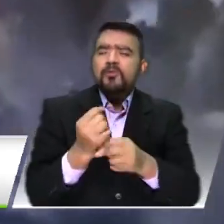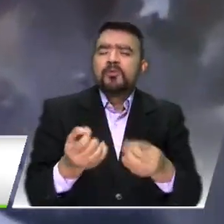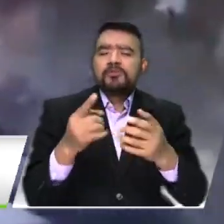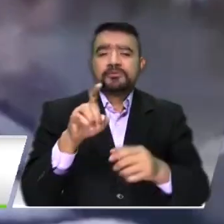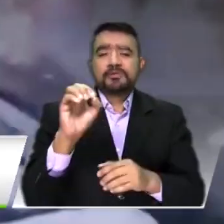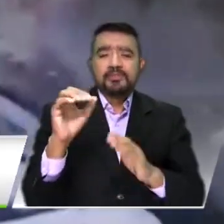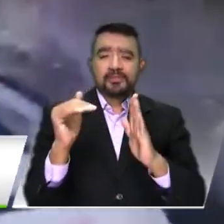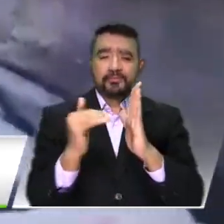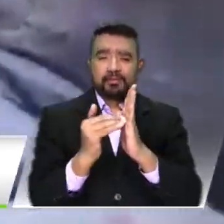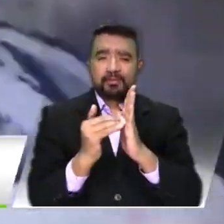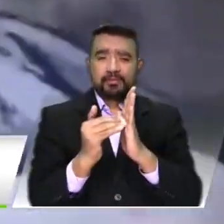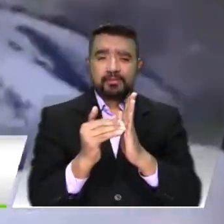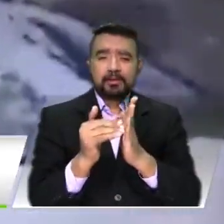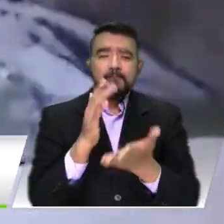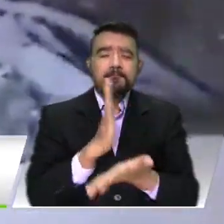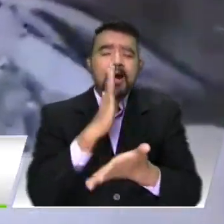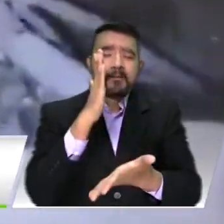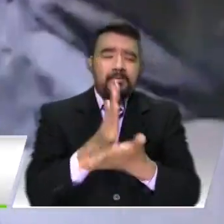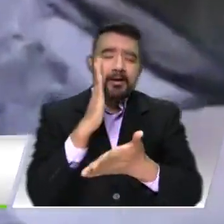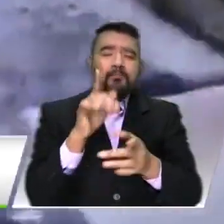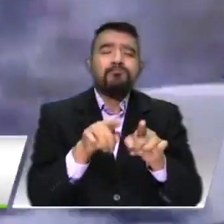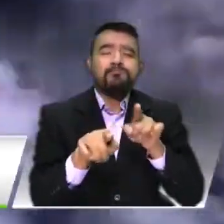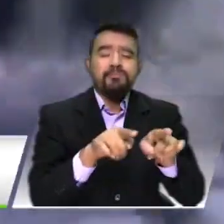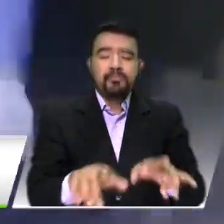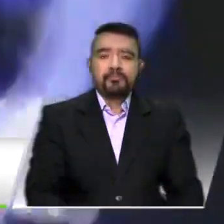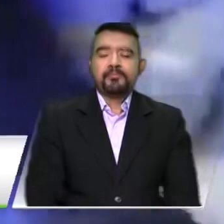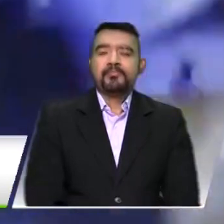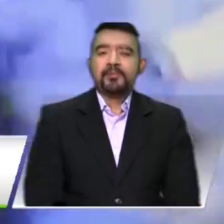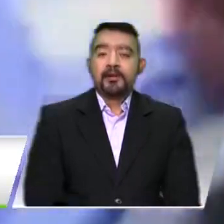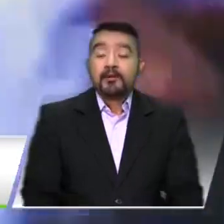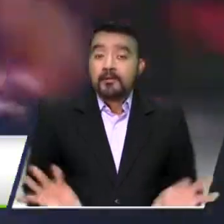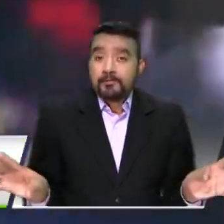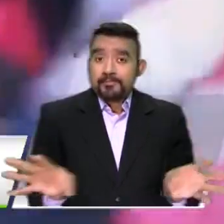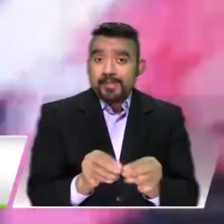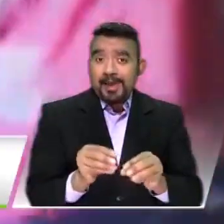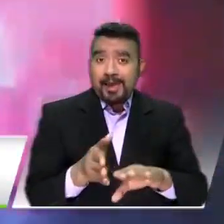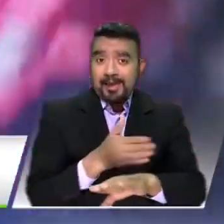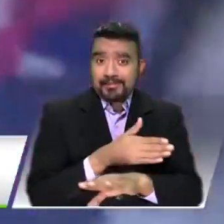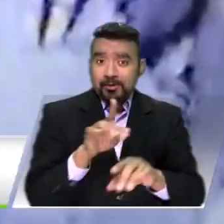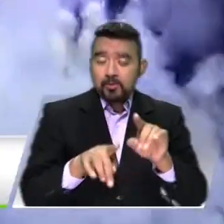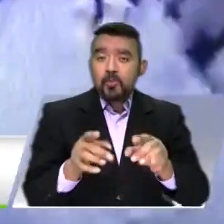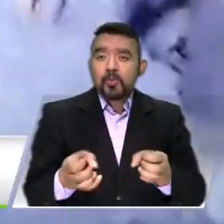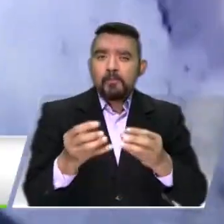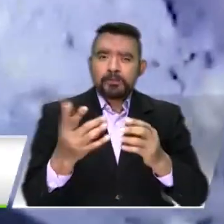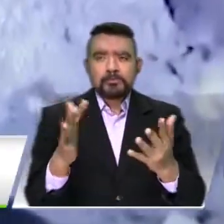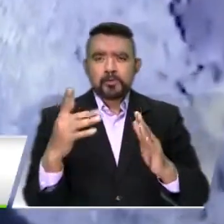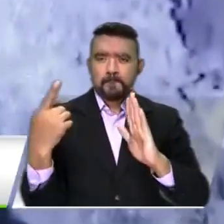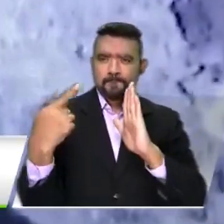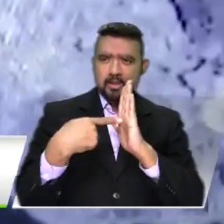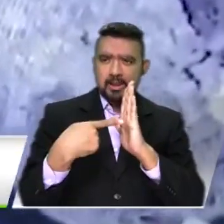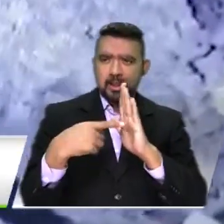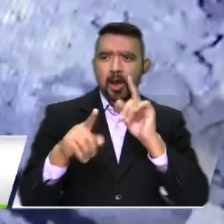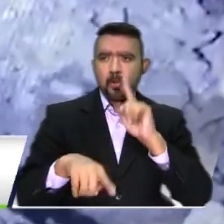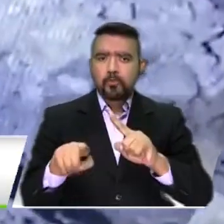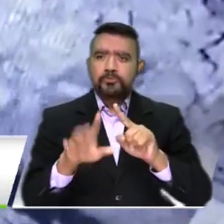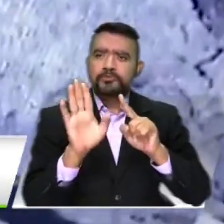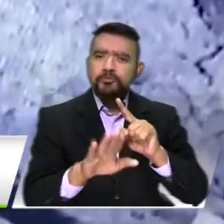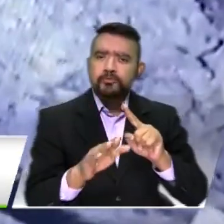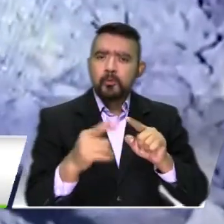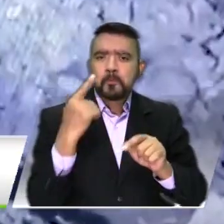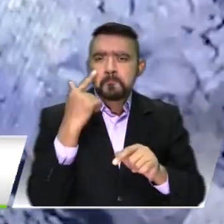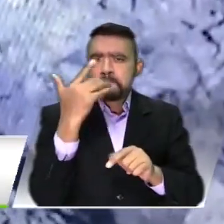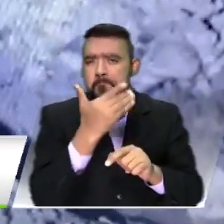detonaciones si a eso le sumamos los casi mil artefa explosivos improvisados y